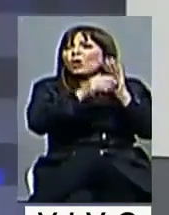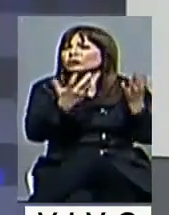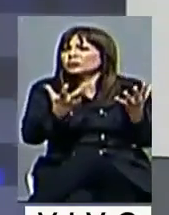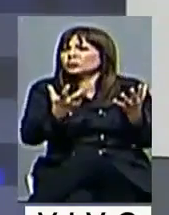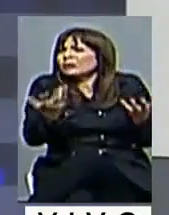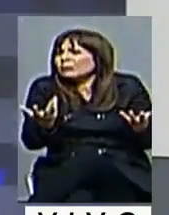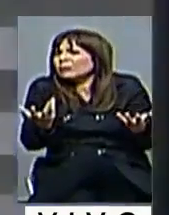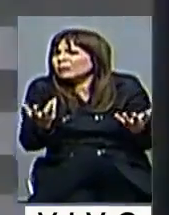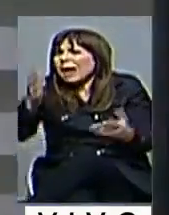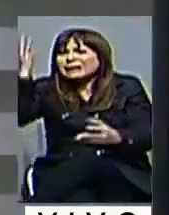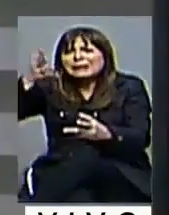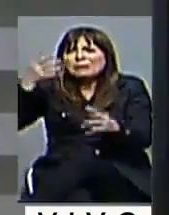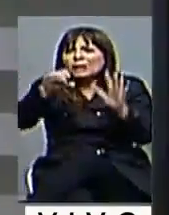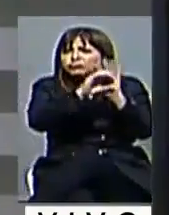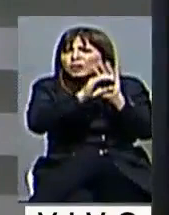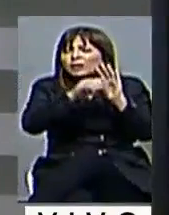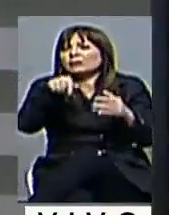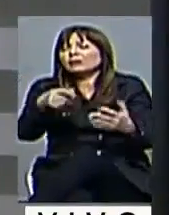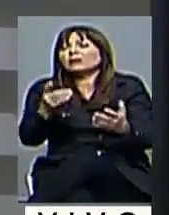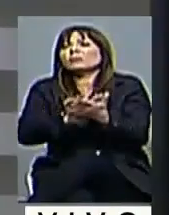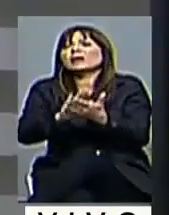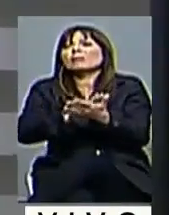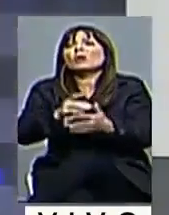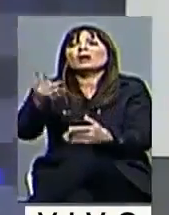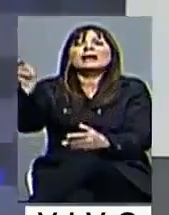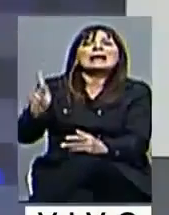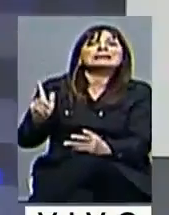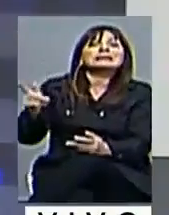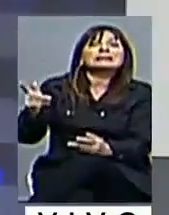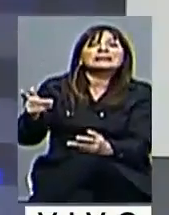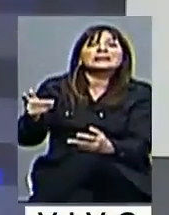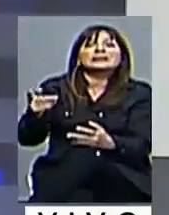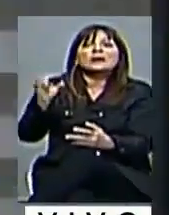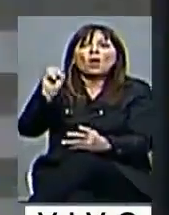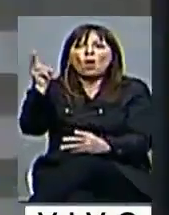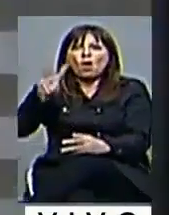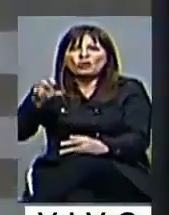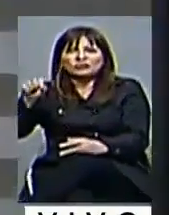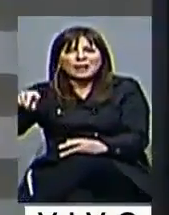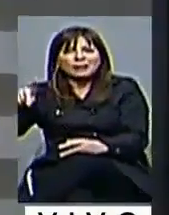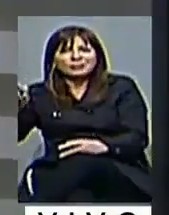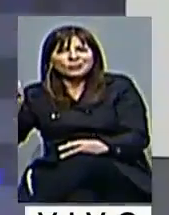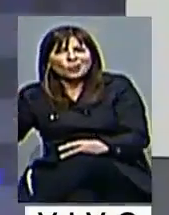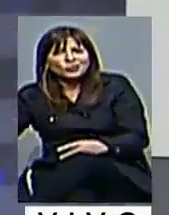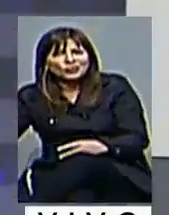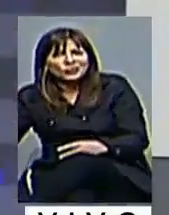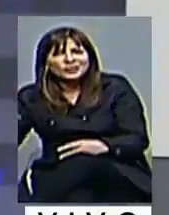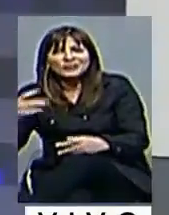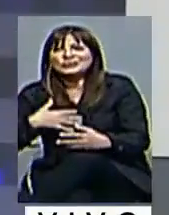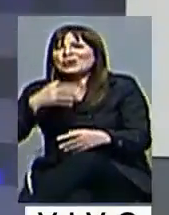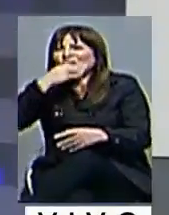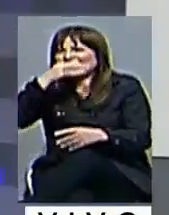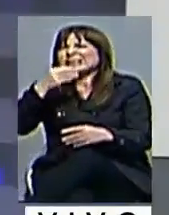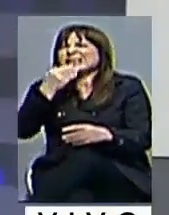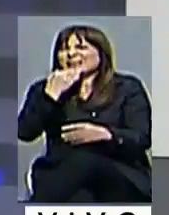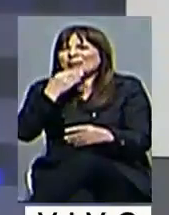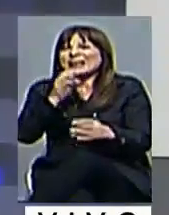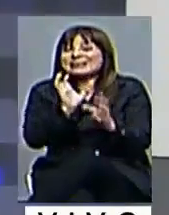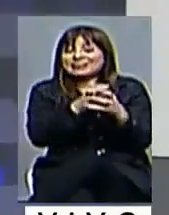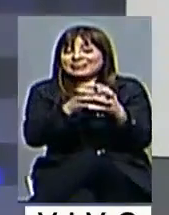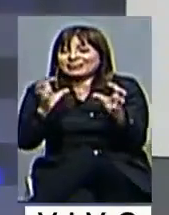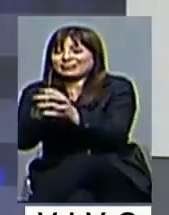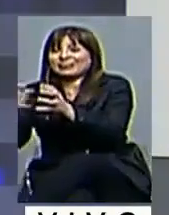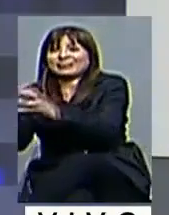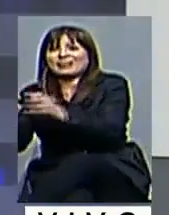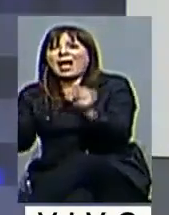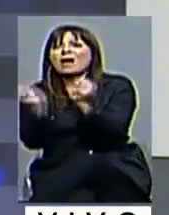¿Y el factor CAICA? ¿Cuál es? ¿Cuál es? ¿Cast? Casi. ¿Y Osandón? Es que te iba a decir también que aquí hay tres fuerzas que